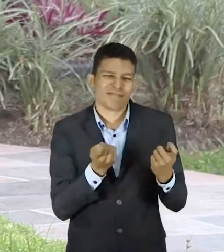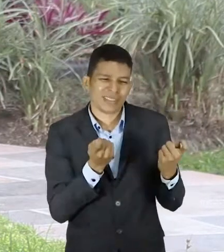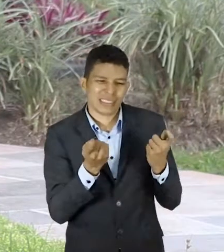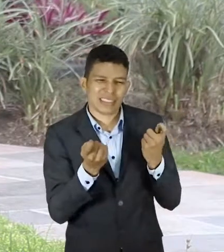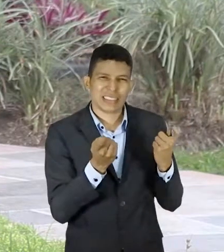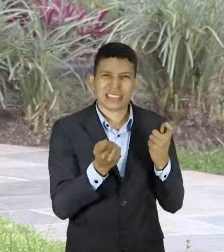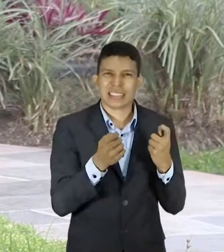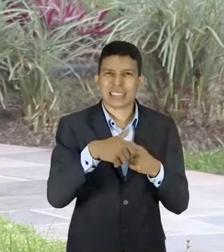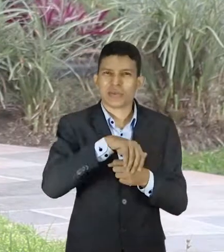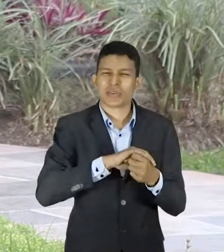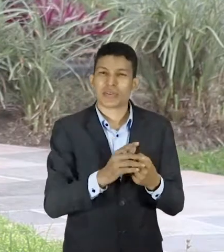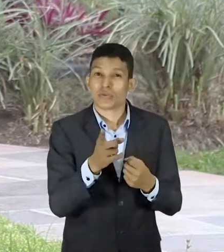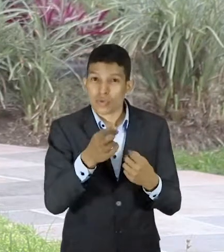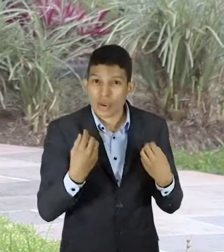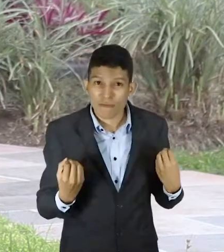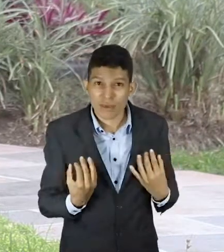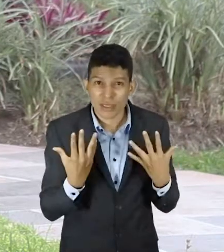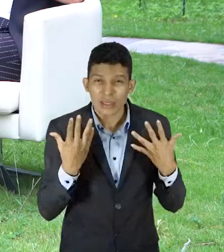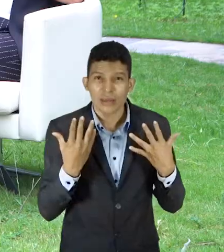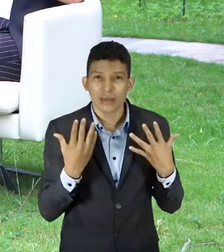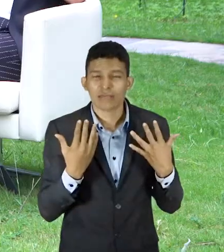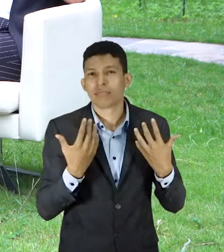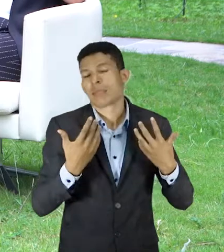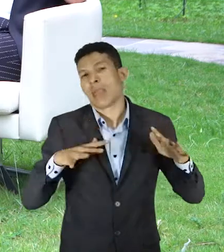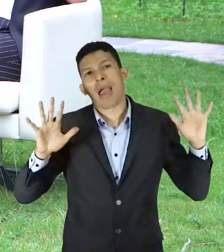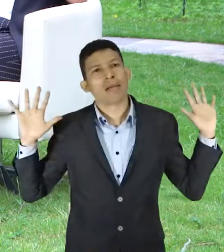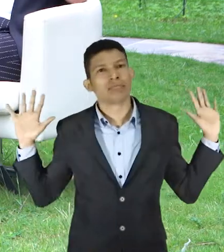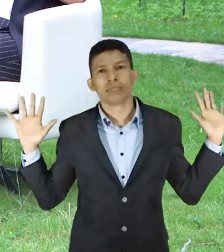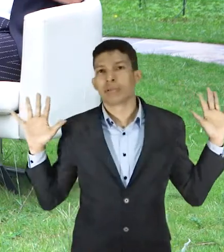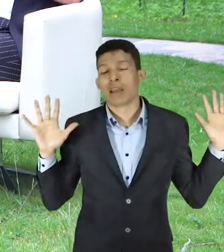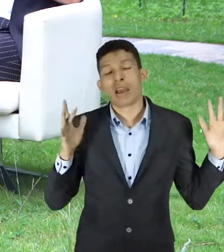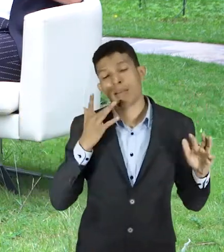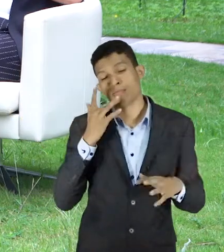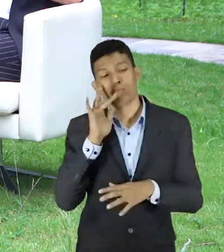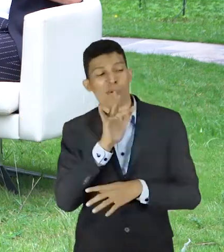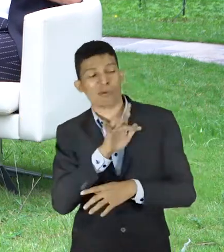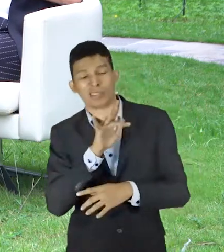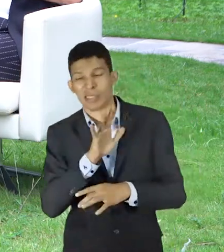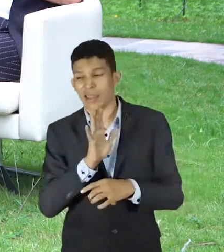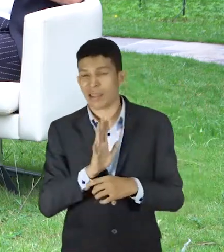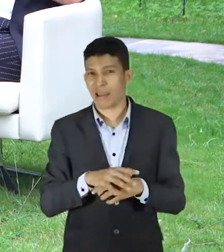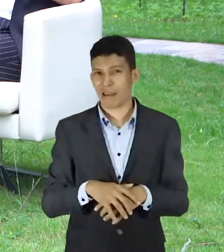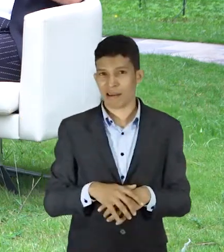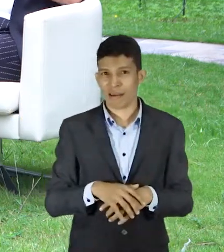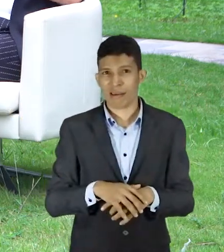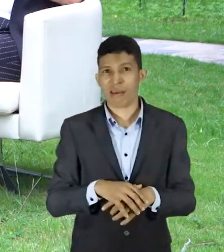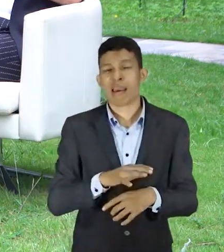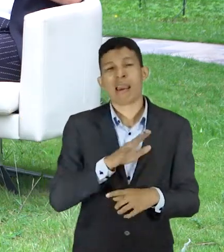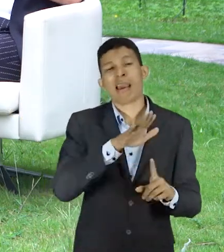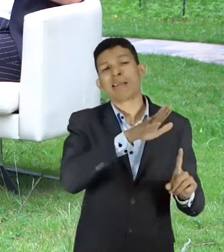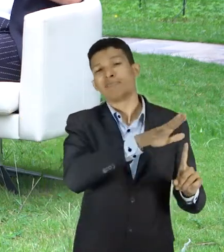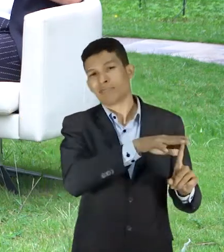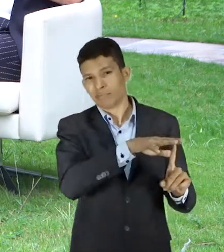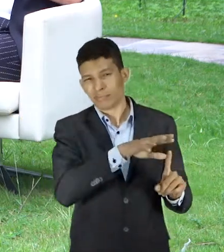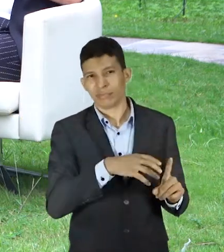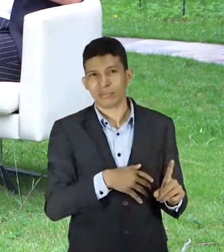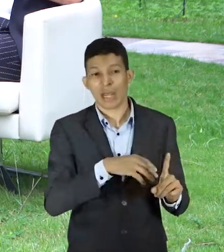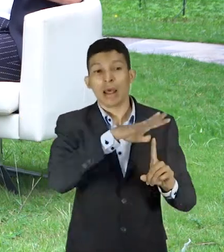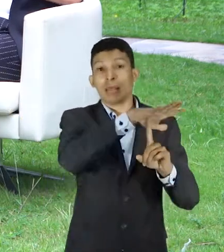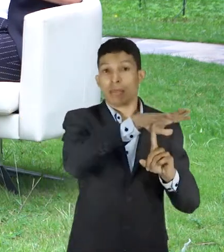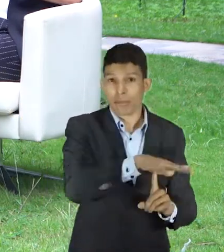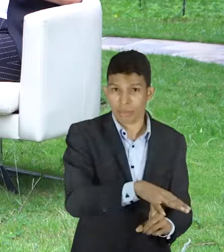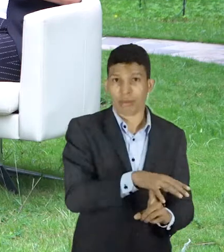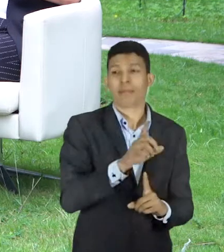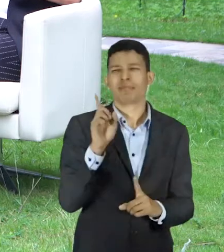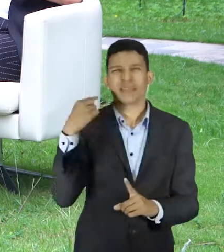muchas situaciones en tu vida, claro, ahí empieza la lástima de los demás, empieza